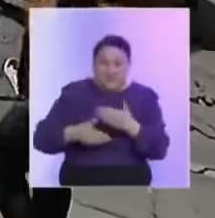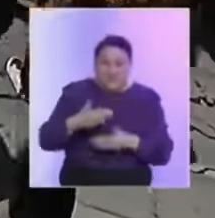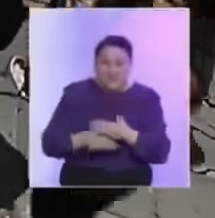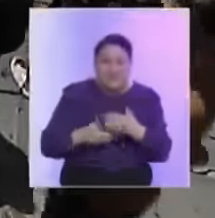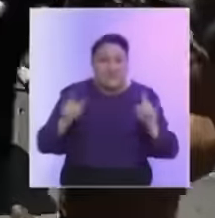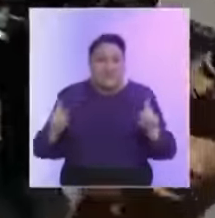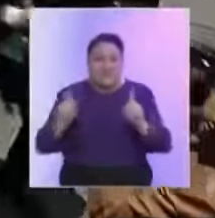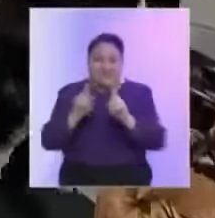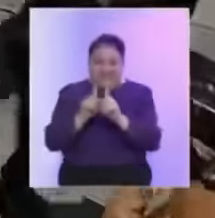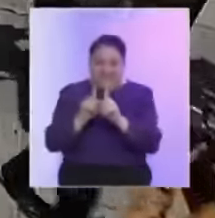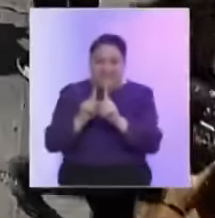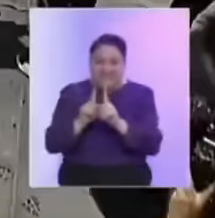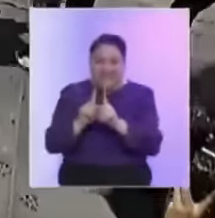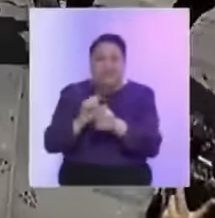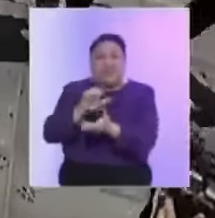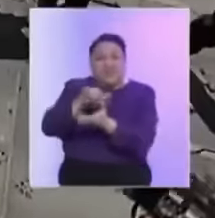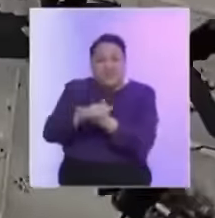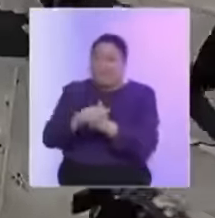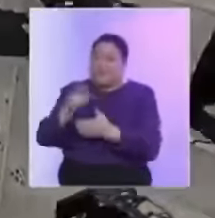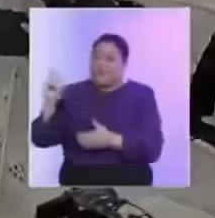México para el periodo